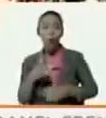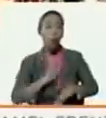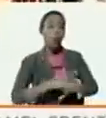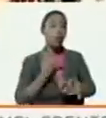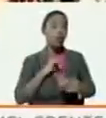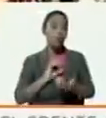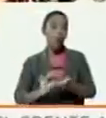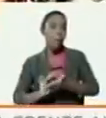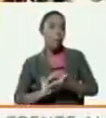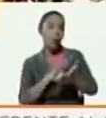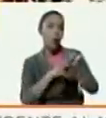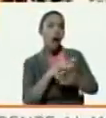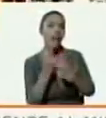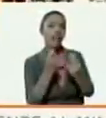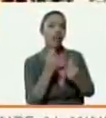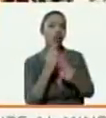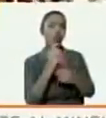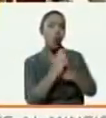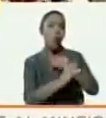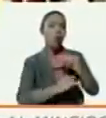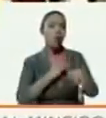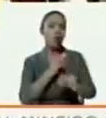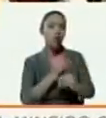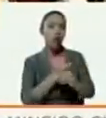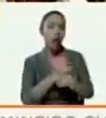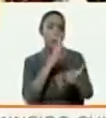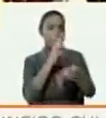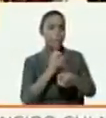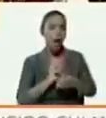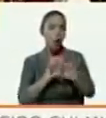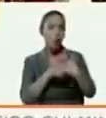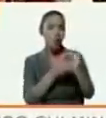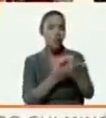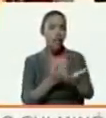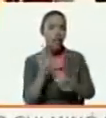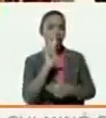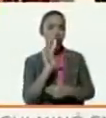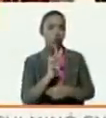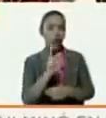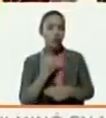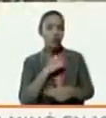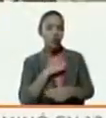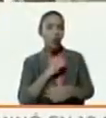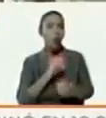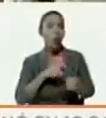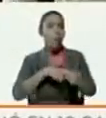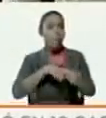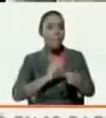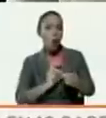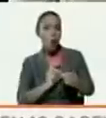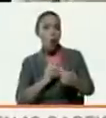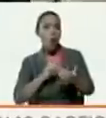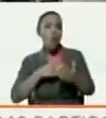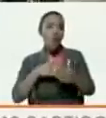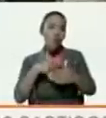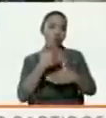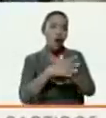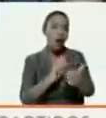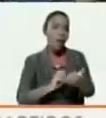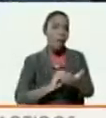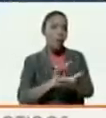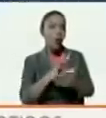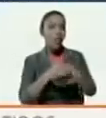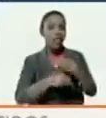Monetario, nosotros echamos al Banco Mundial de Venezuela, los dejamos fuera del reparto del botín que se hacían de